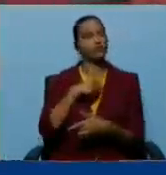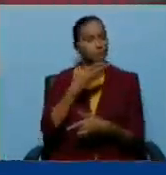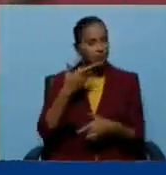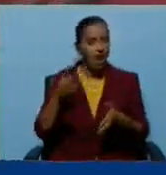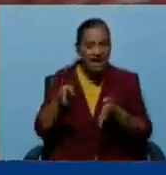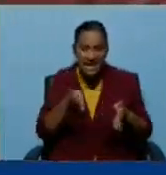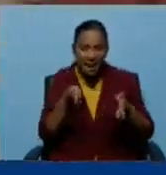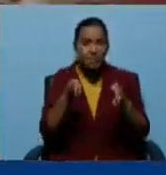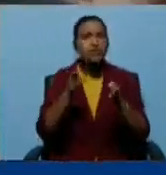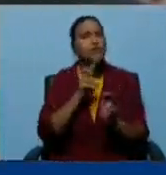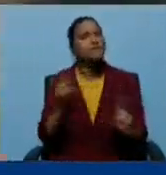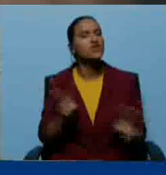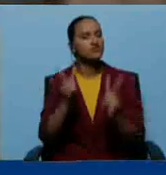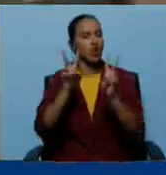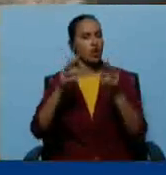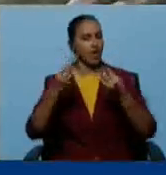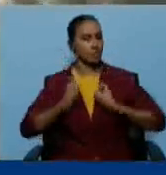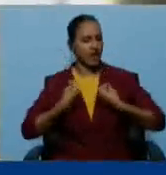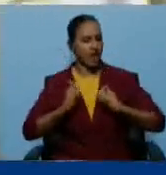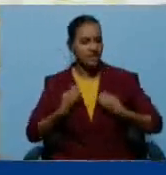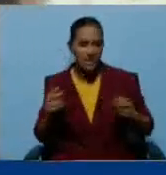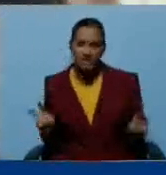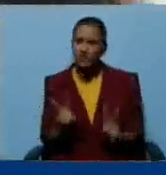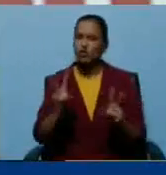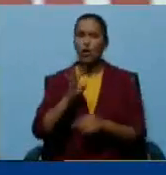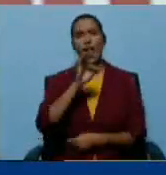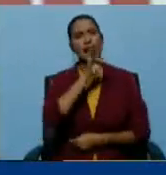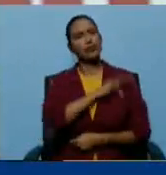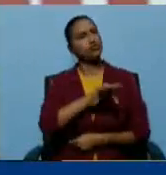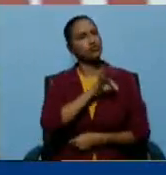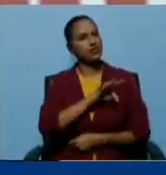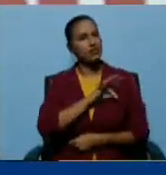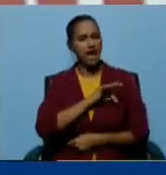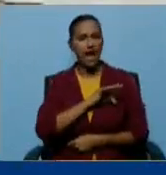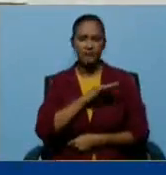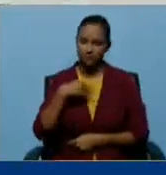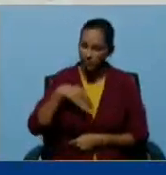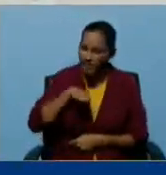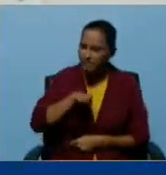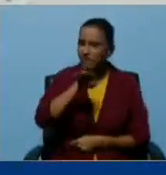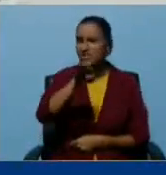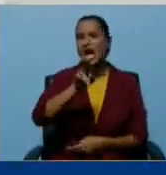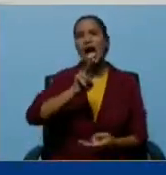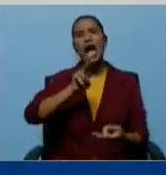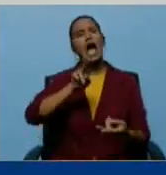de la convivencia y de una sociedad que quiere avanzar hacia el futuro.